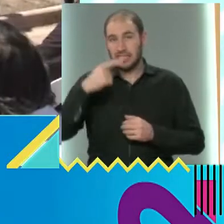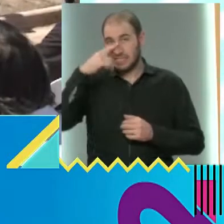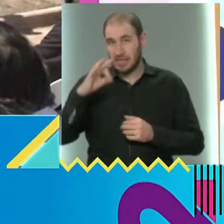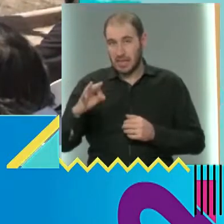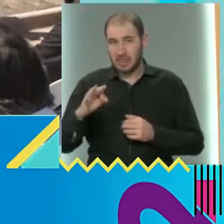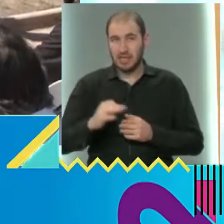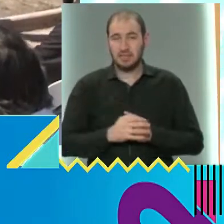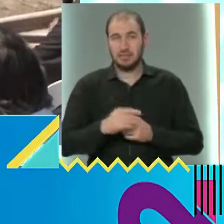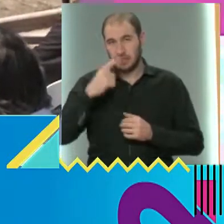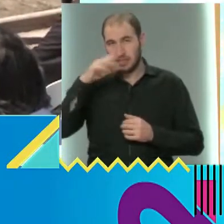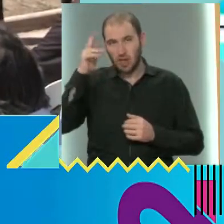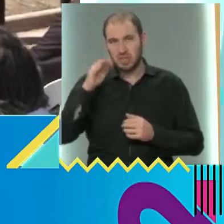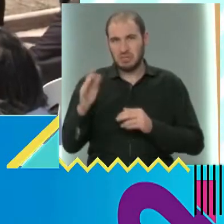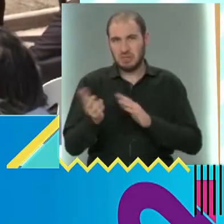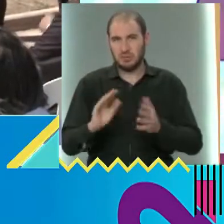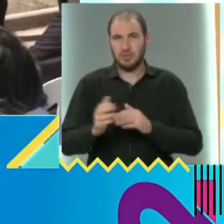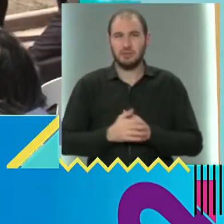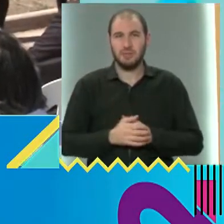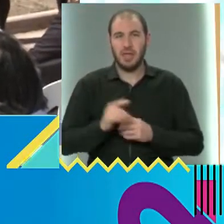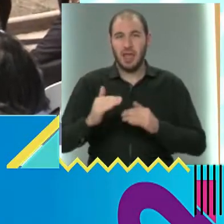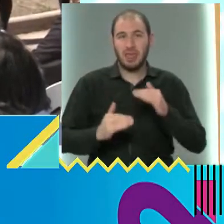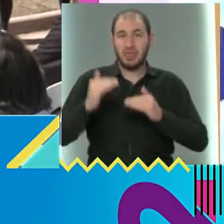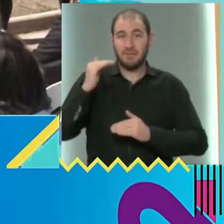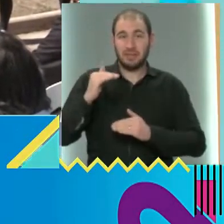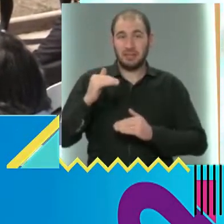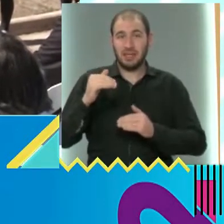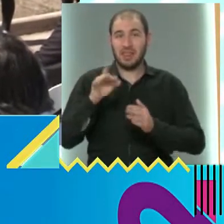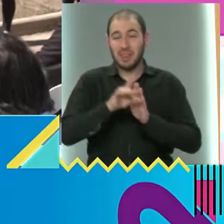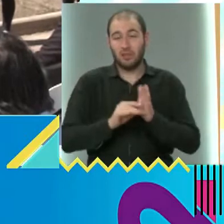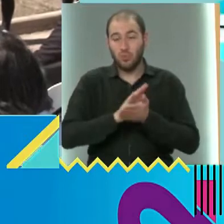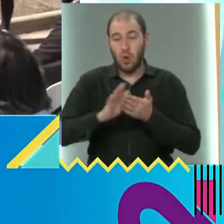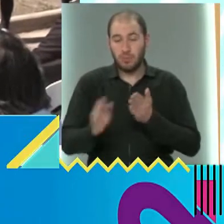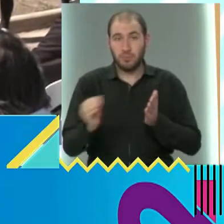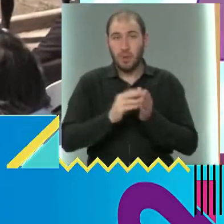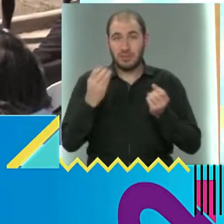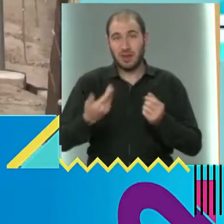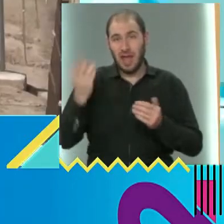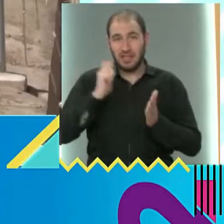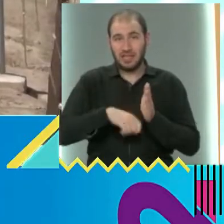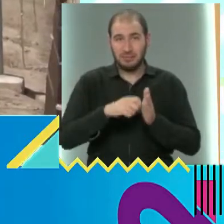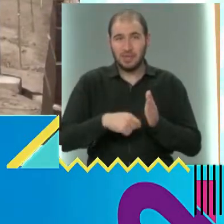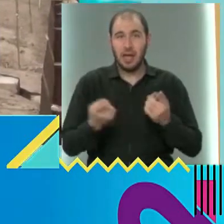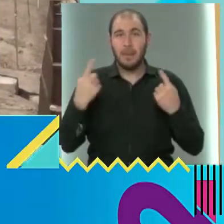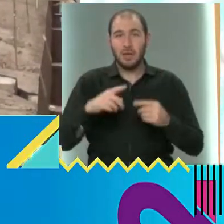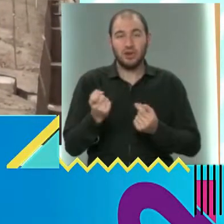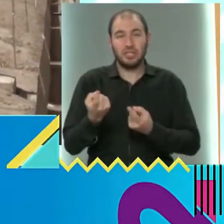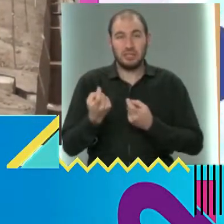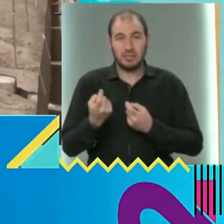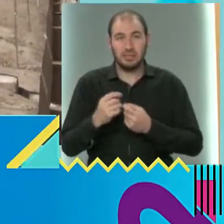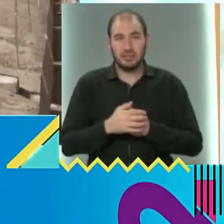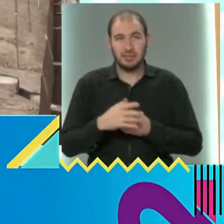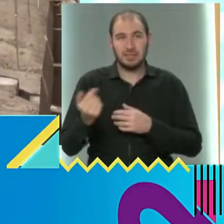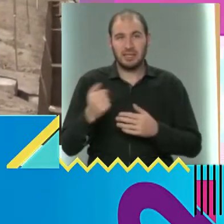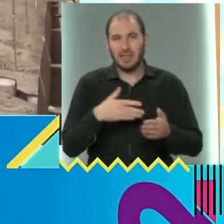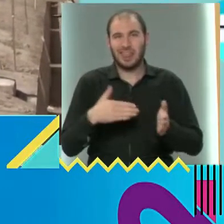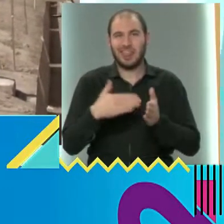70, 80 más o menos, eran la diferencia que actualizaban datos, porque eran personas que estaban inscritas, pero con esa necesidad de que estaba